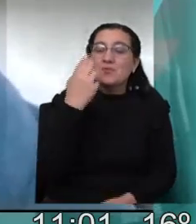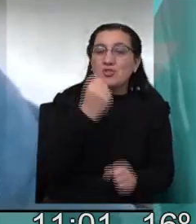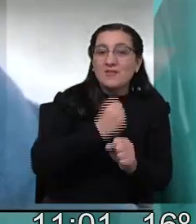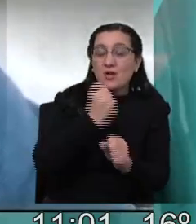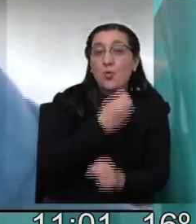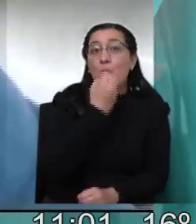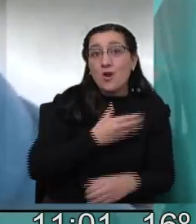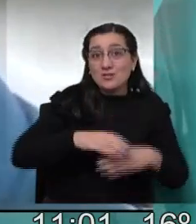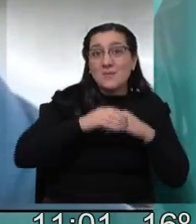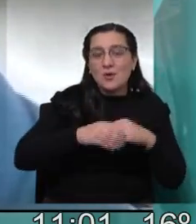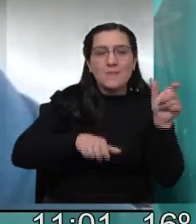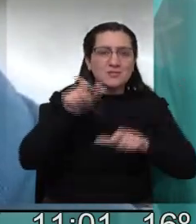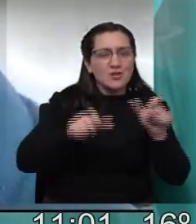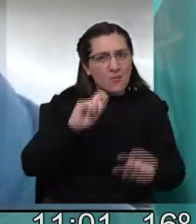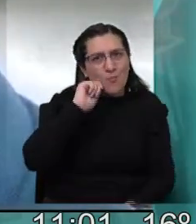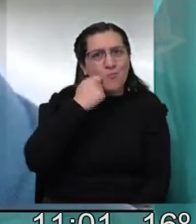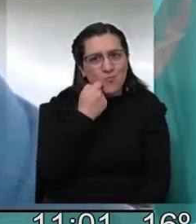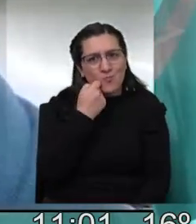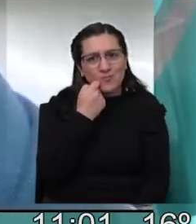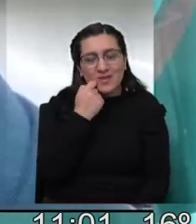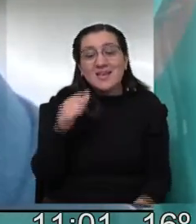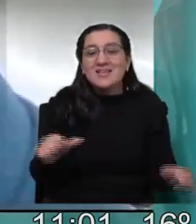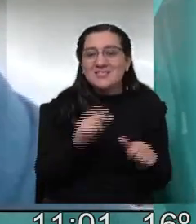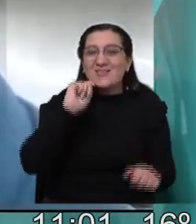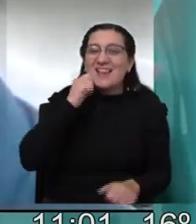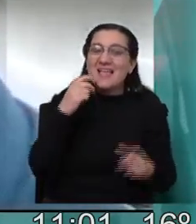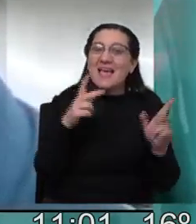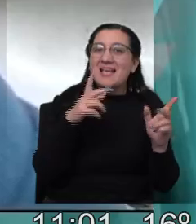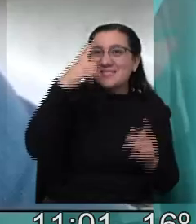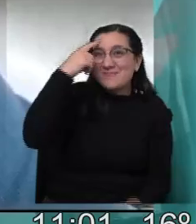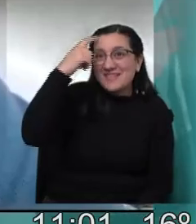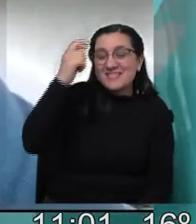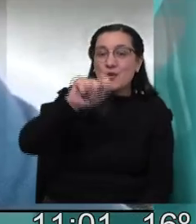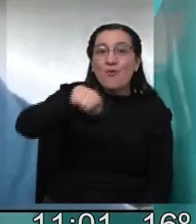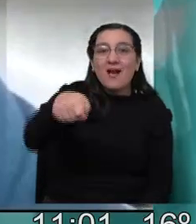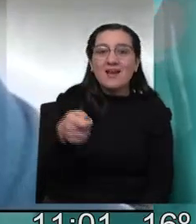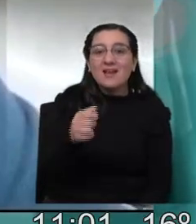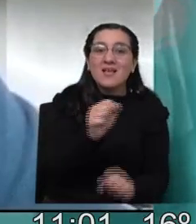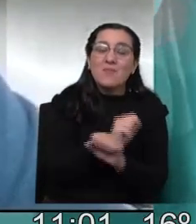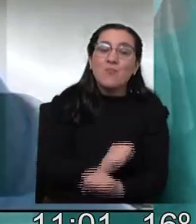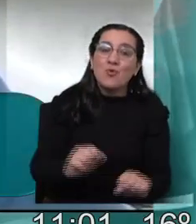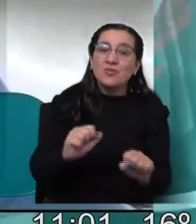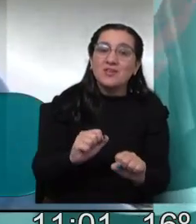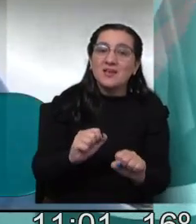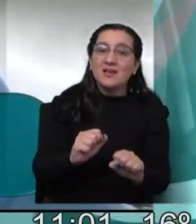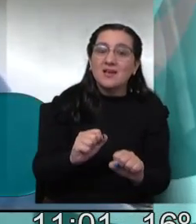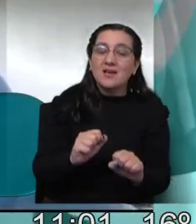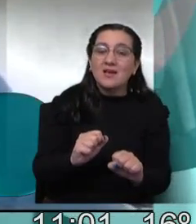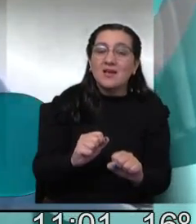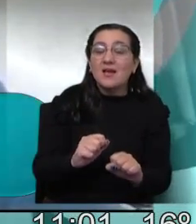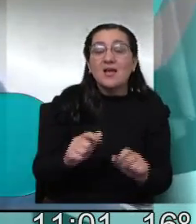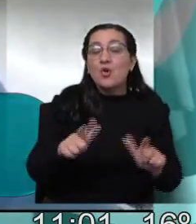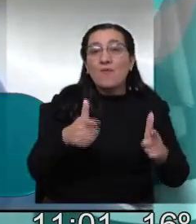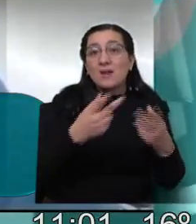buenos amigos, gente muy talentosa, y hacer una lindísima experiencia en un canal que podía prescindir de presupuesto, pero